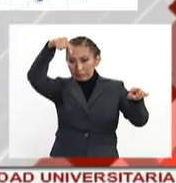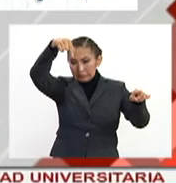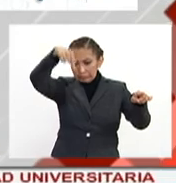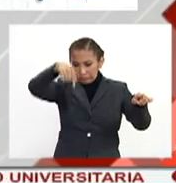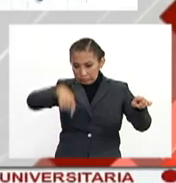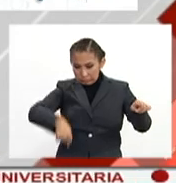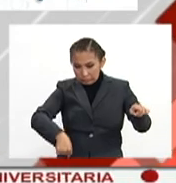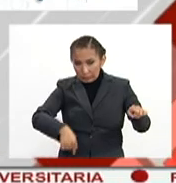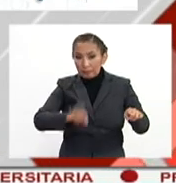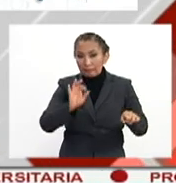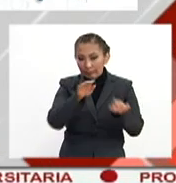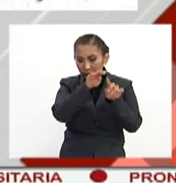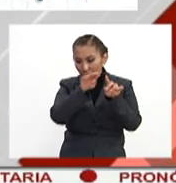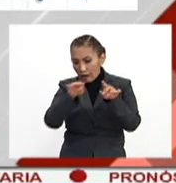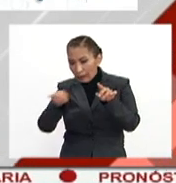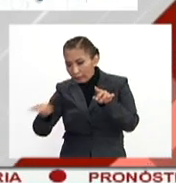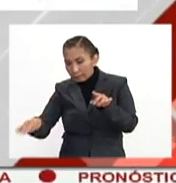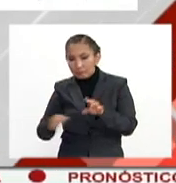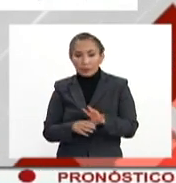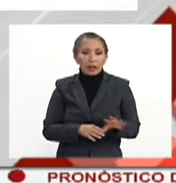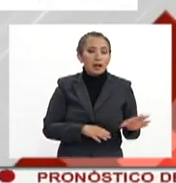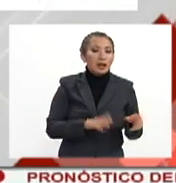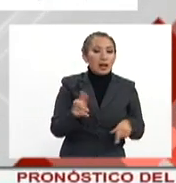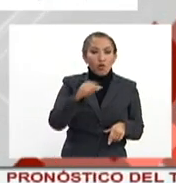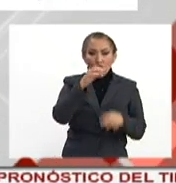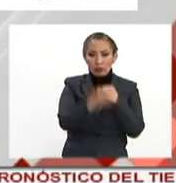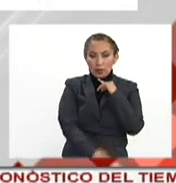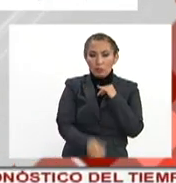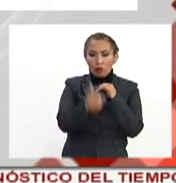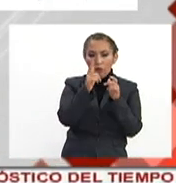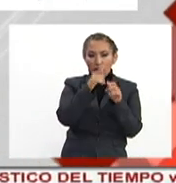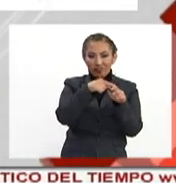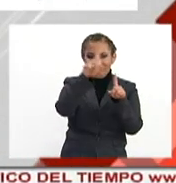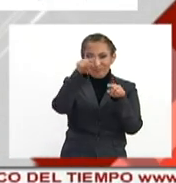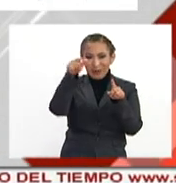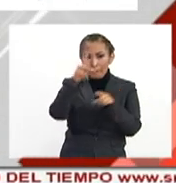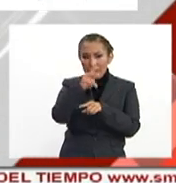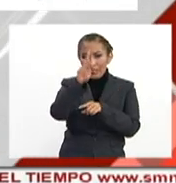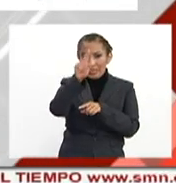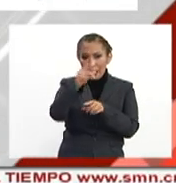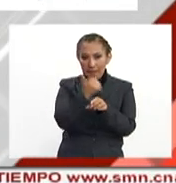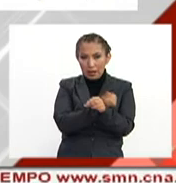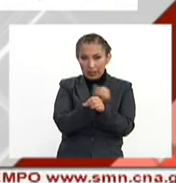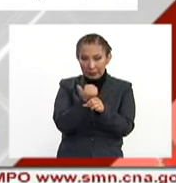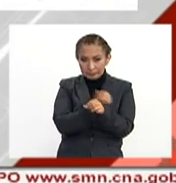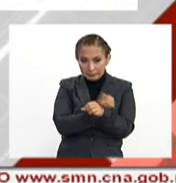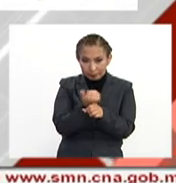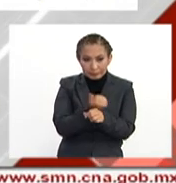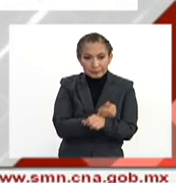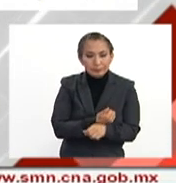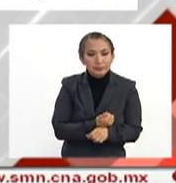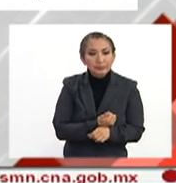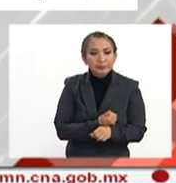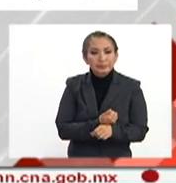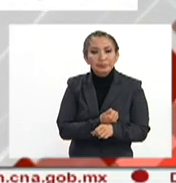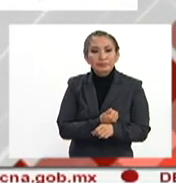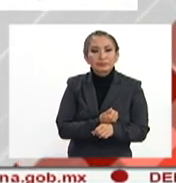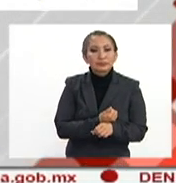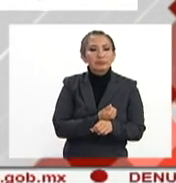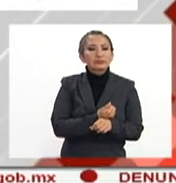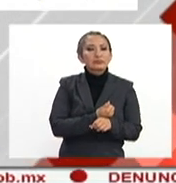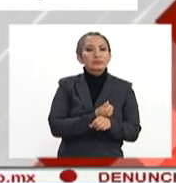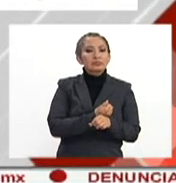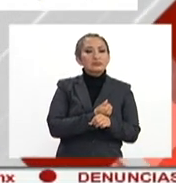a la baja. Y finalmente la gráfica del PRD, que es obviamente la amarilla que vemos ahí. Sí.